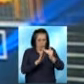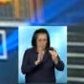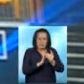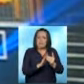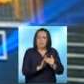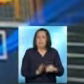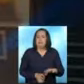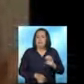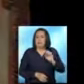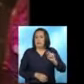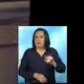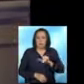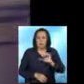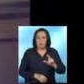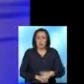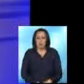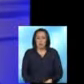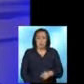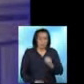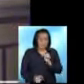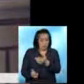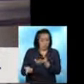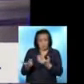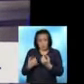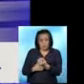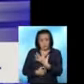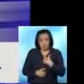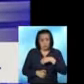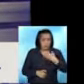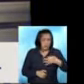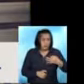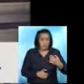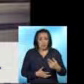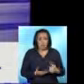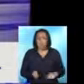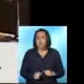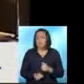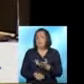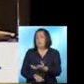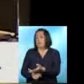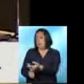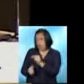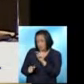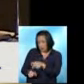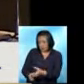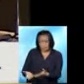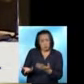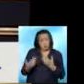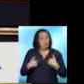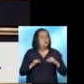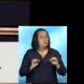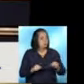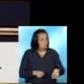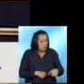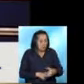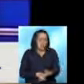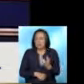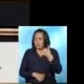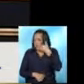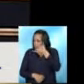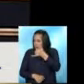Eulalia. Si tú hubieras dicho siempre la verdad, si hubieras respondido cuando